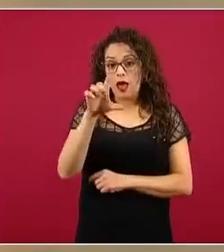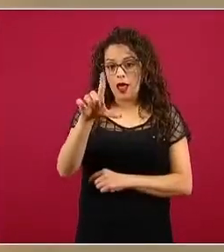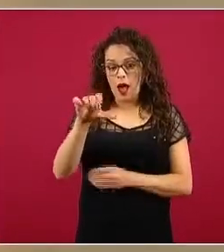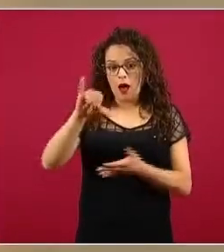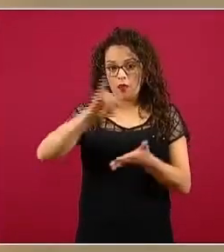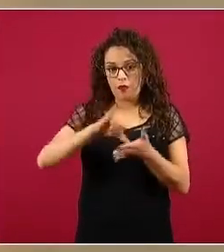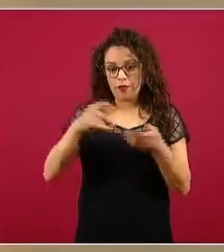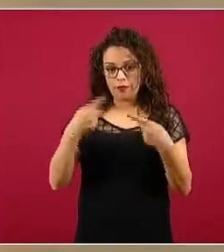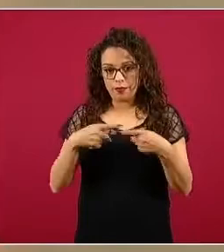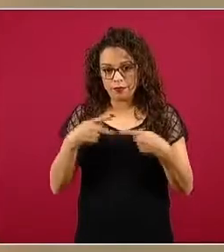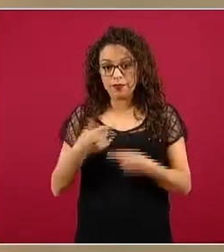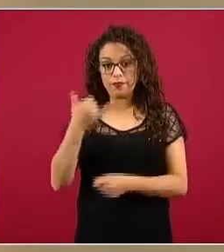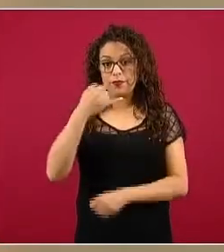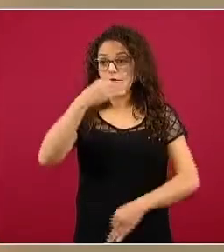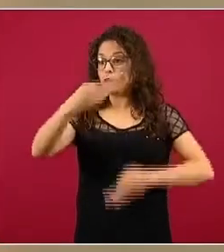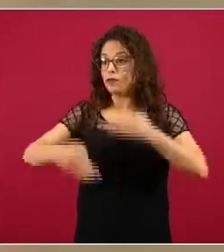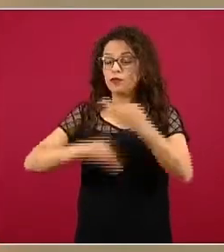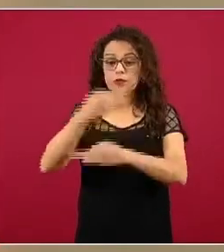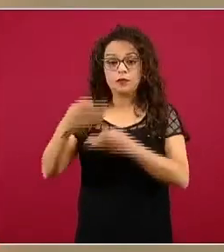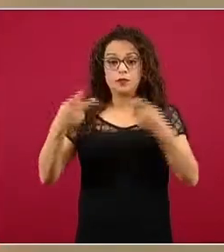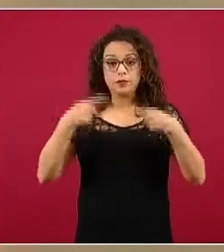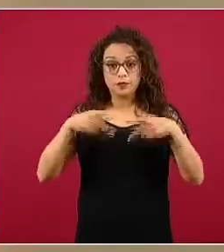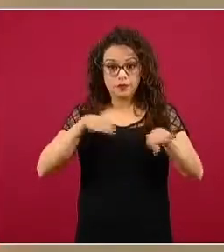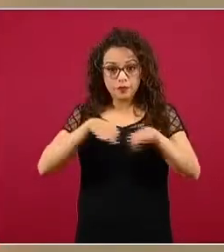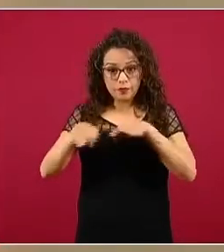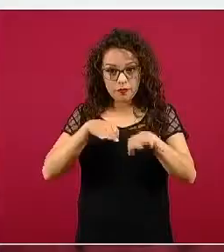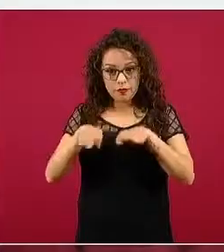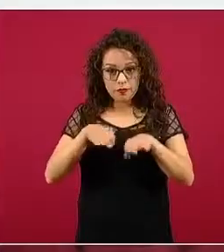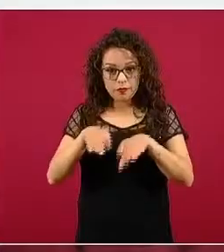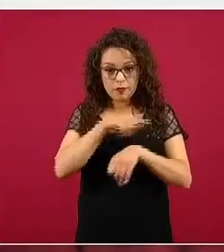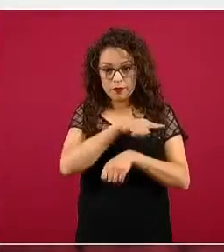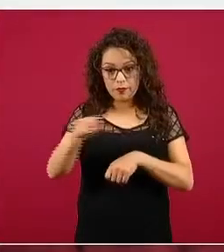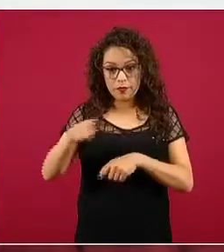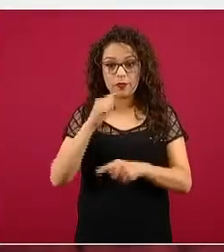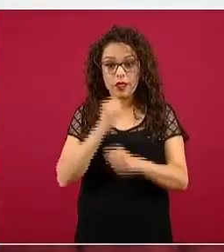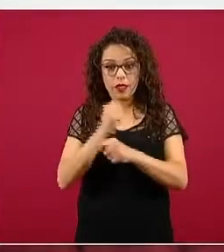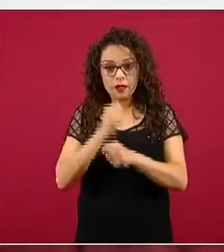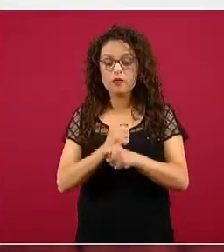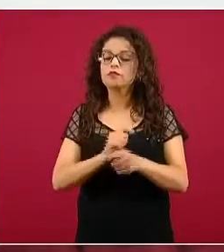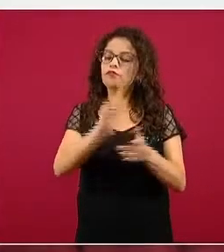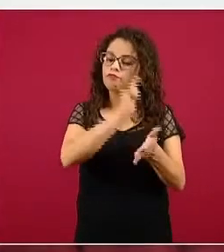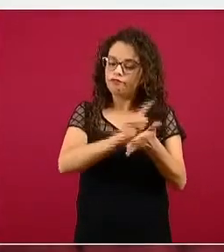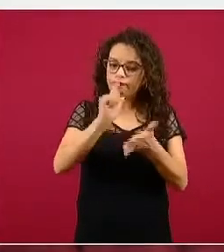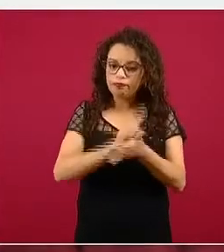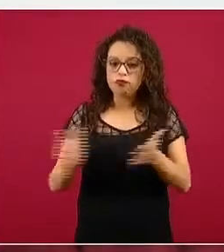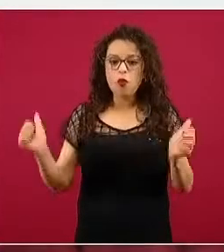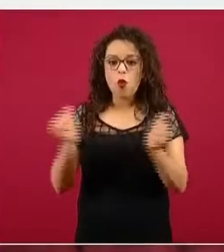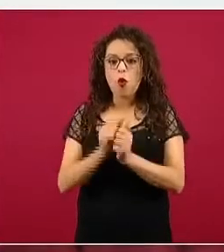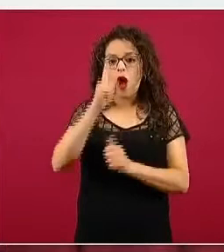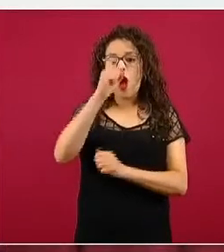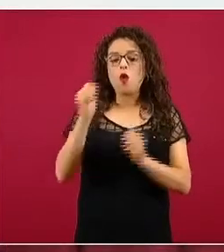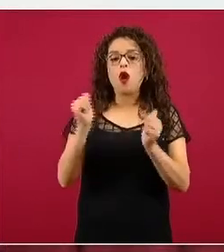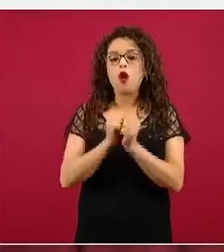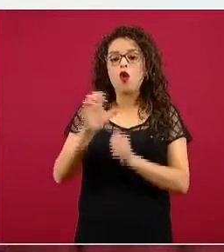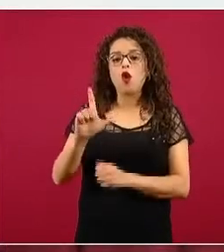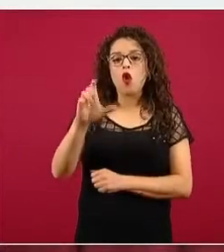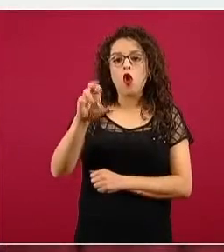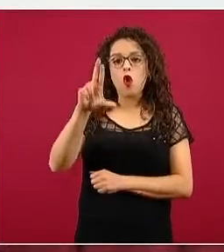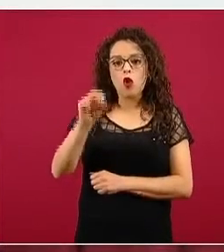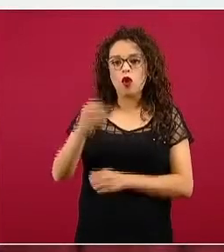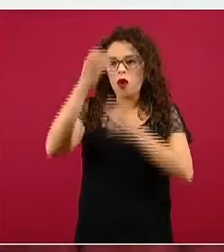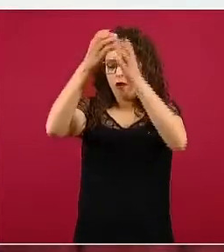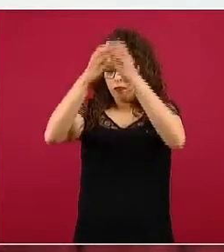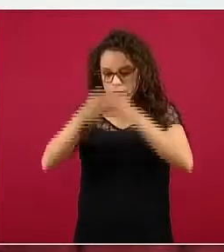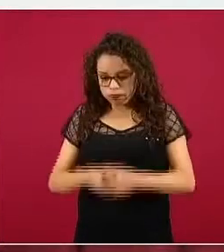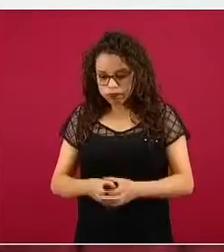transporte concesionado y a capacitarlo para que hiciera la limpieza de unidades con agua con cloro, sobre todo en postes,